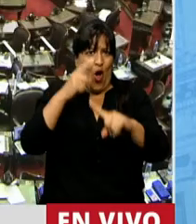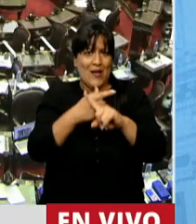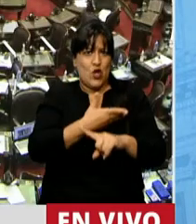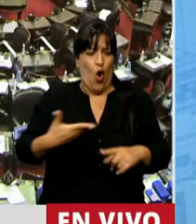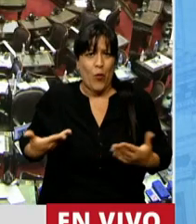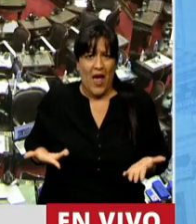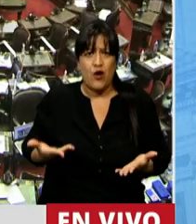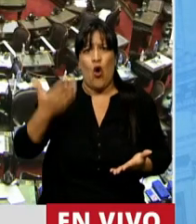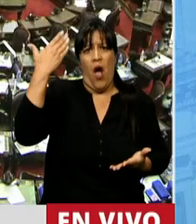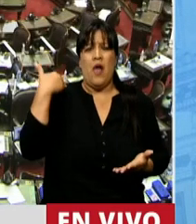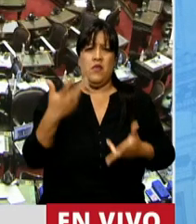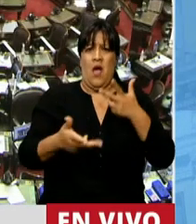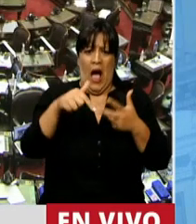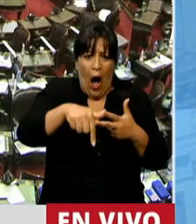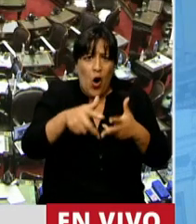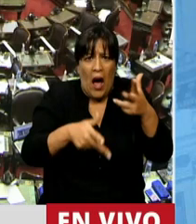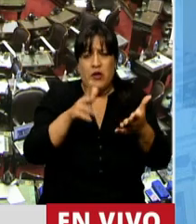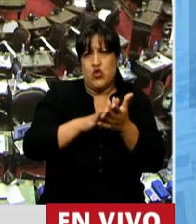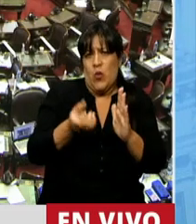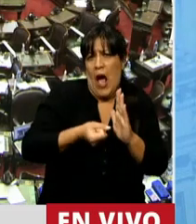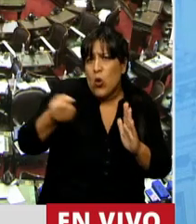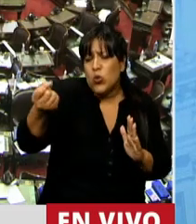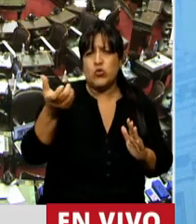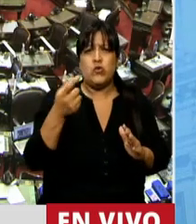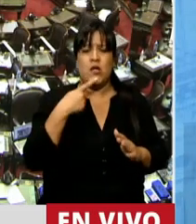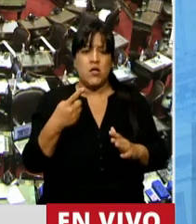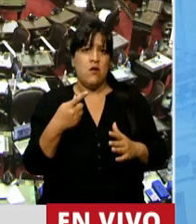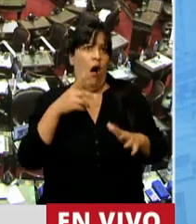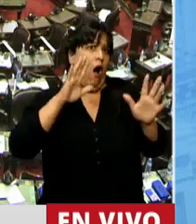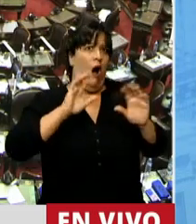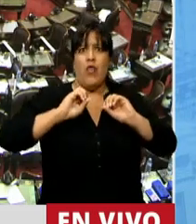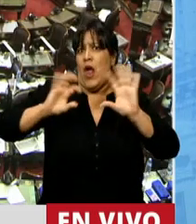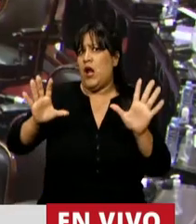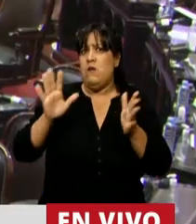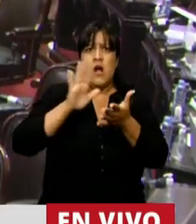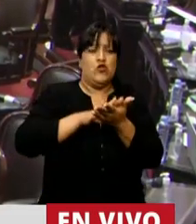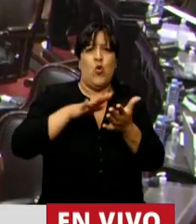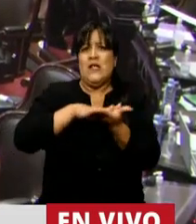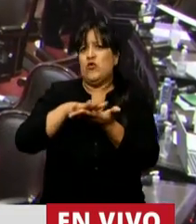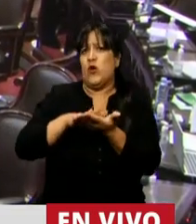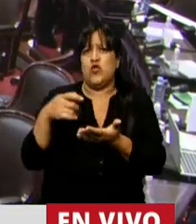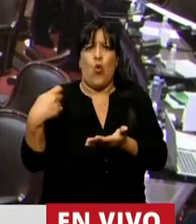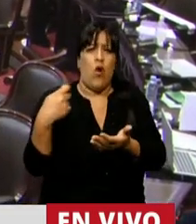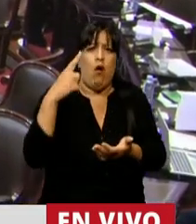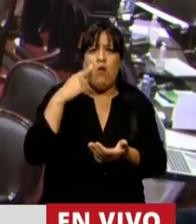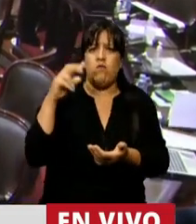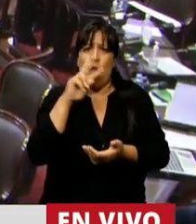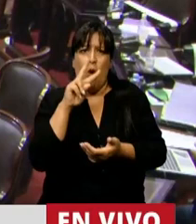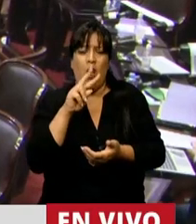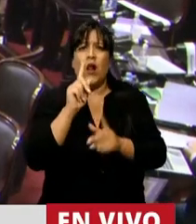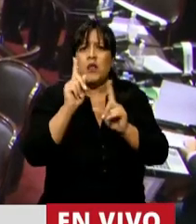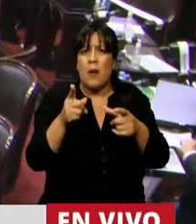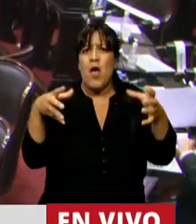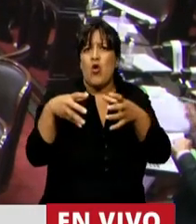hemos escuchado hablar de ajuste, los hemos visto conmoverse por la situación de nuestros jubilados y jubiladas, los hemos escuchado hacer alusiones